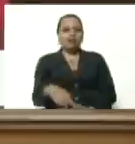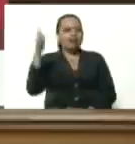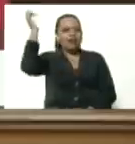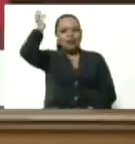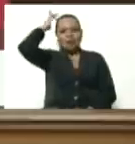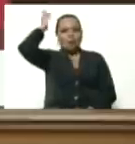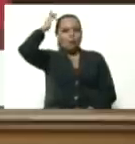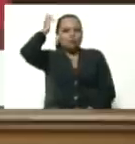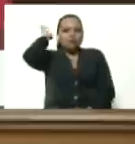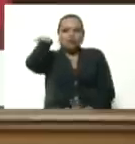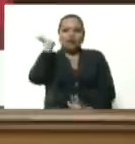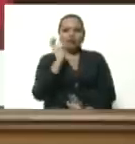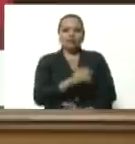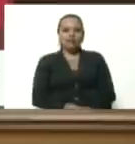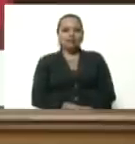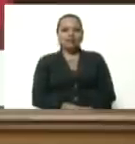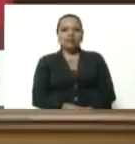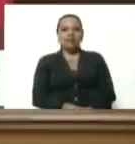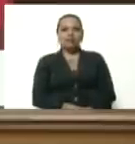Hipócritas y miserables es lo que son.